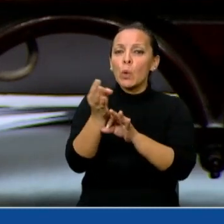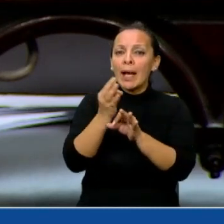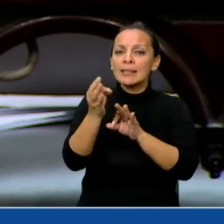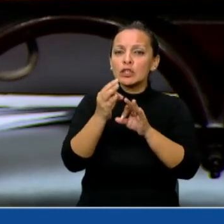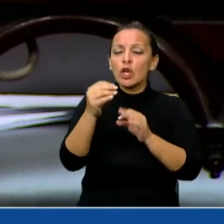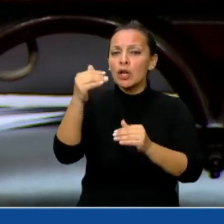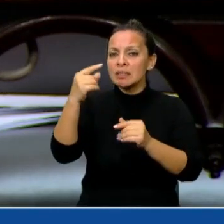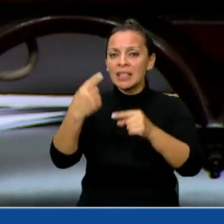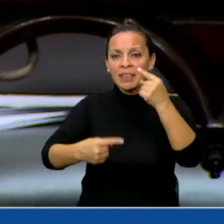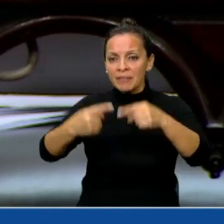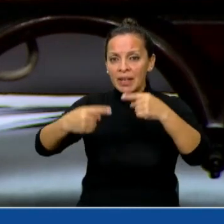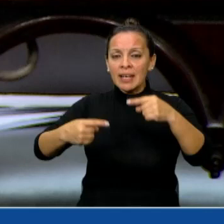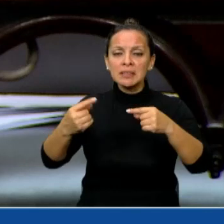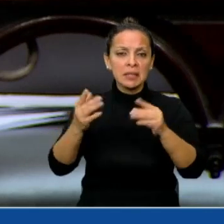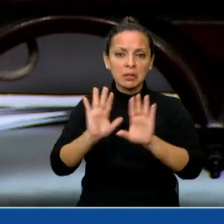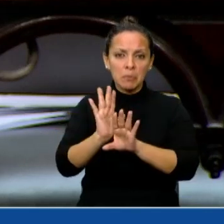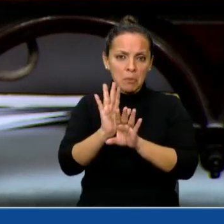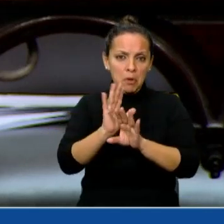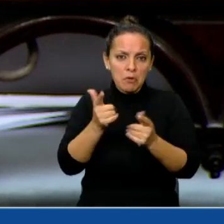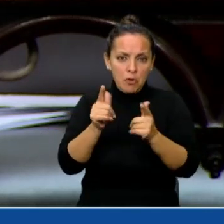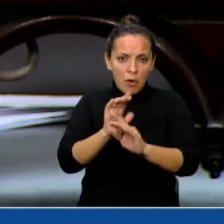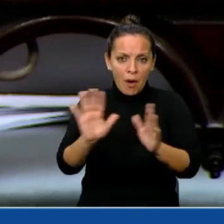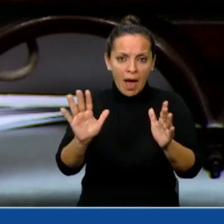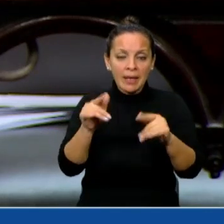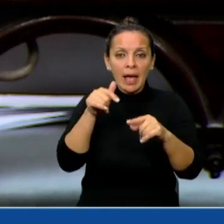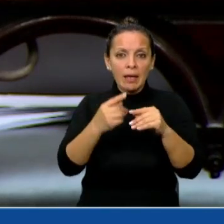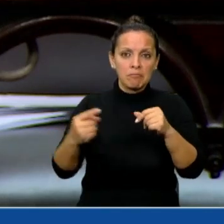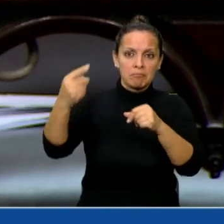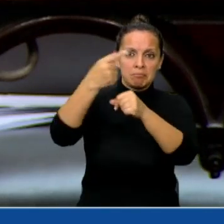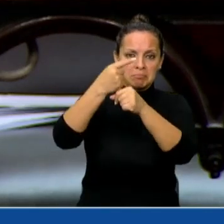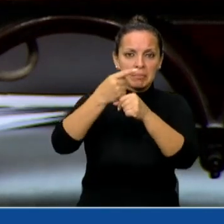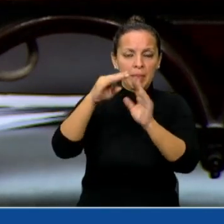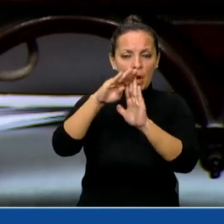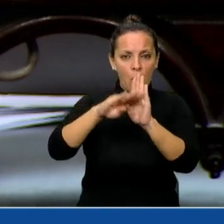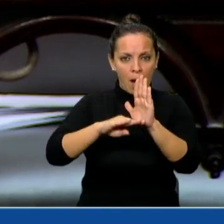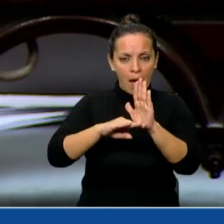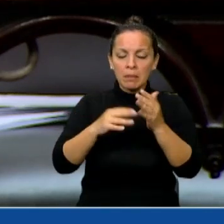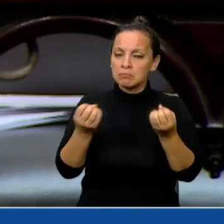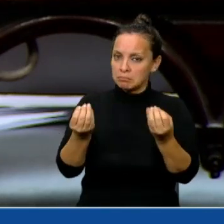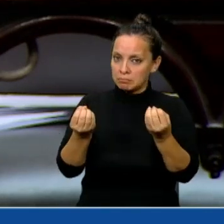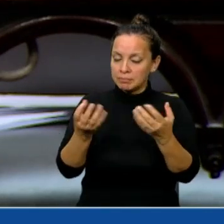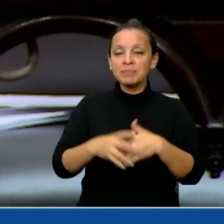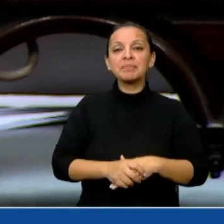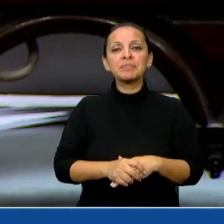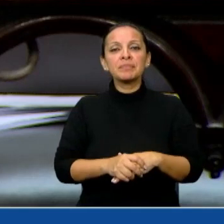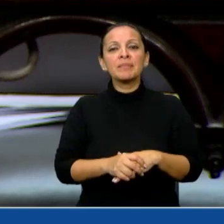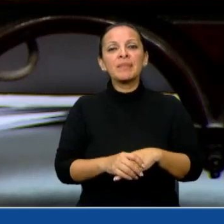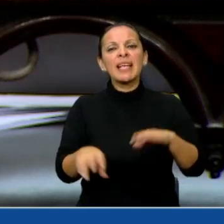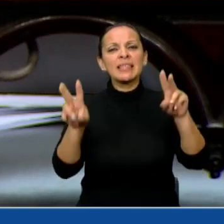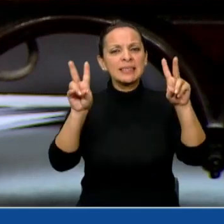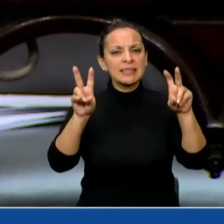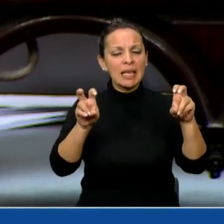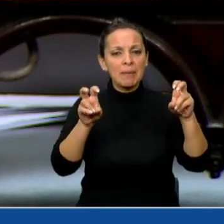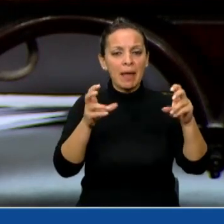son casi nulas y entonces ranqueamos en el puesto 1. A nivel de